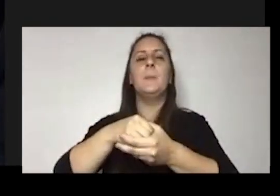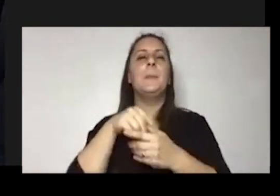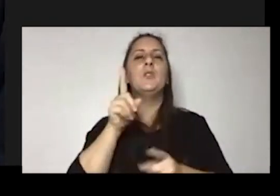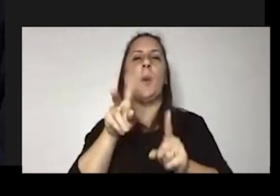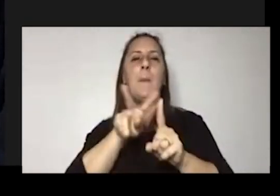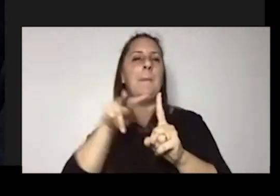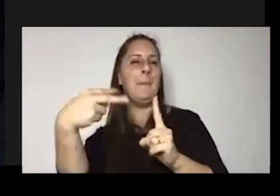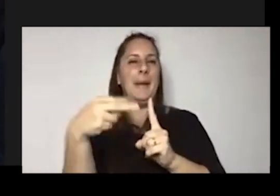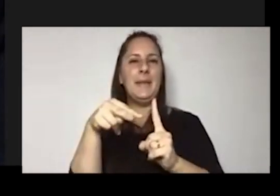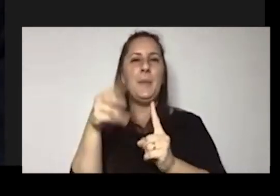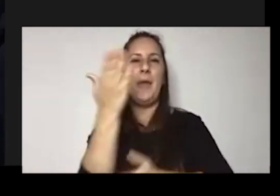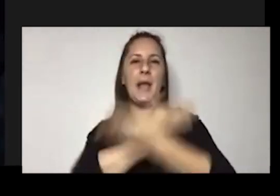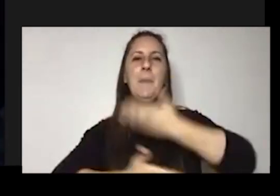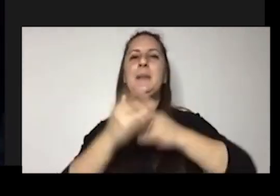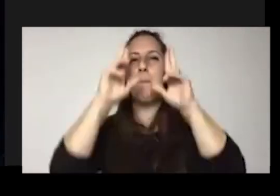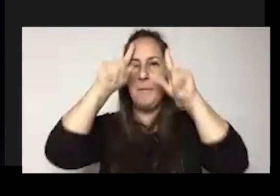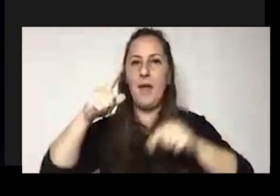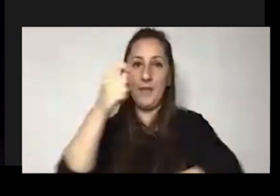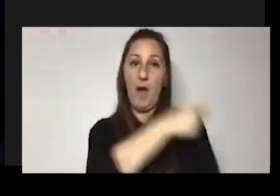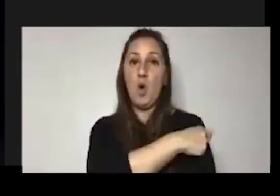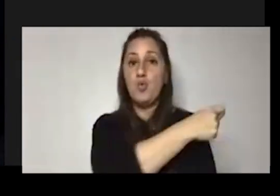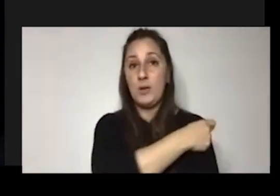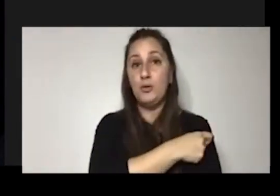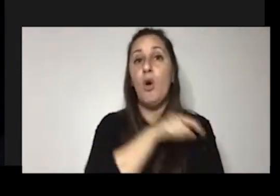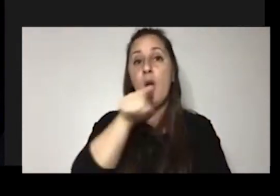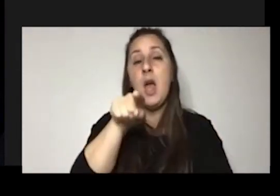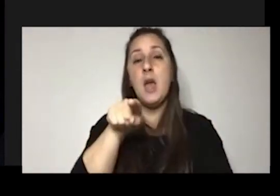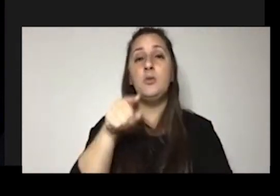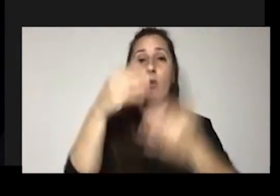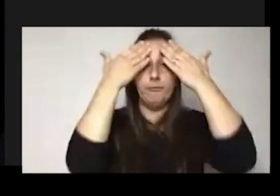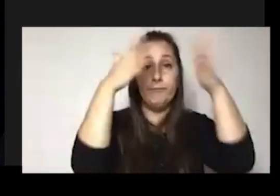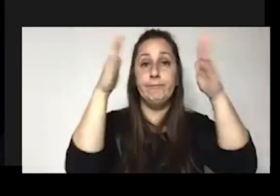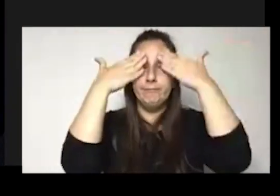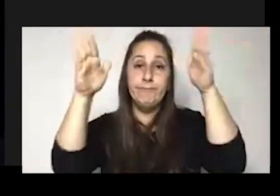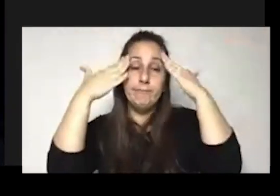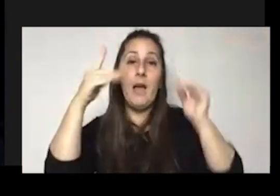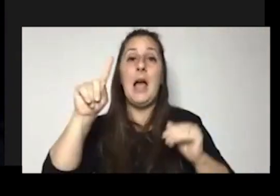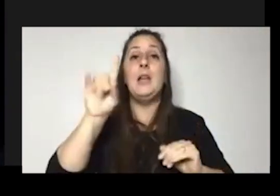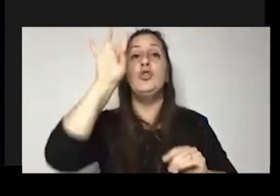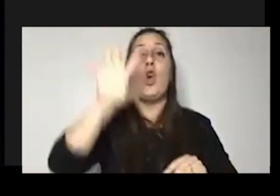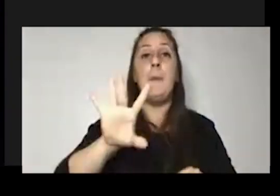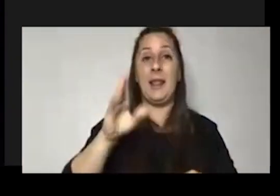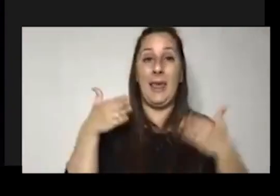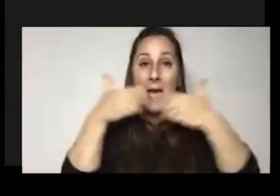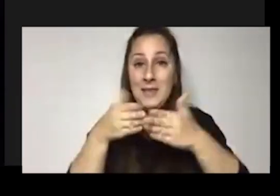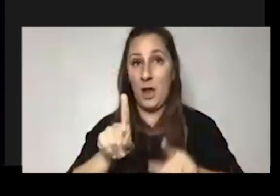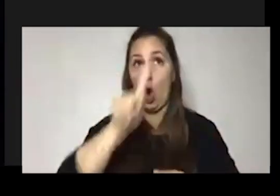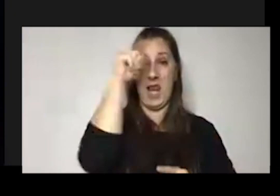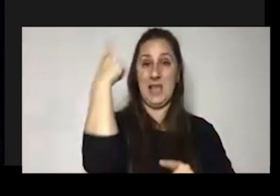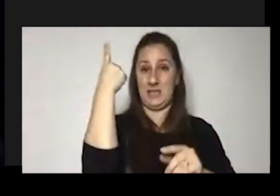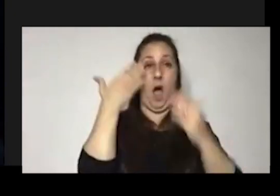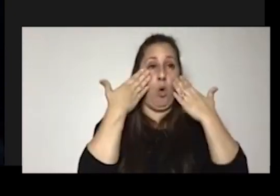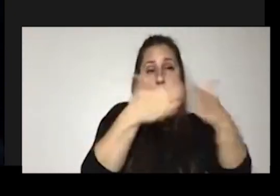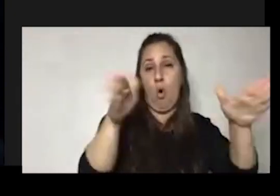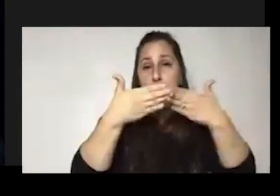planes vacunatorios. Todo eso tiene que ver con una apertura de todo el Estado, no solo de la agencia, hacia la perspectiva de discapacidad. Y